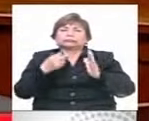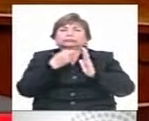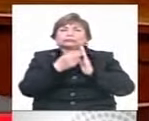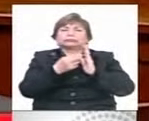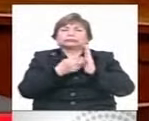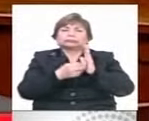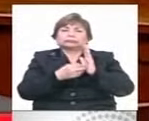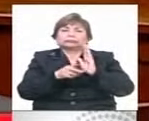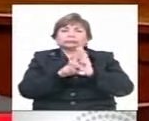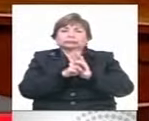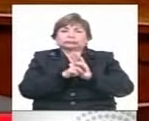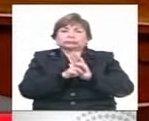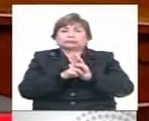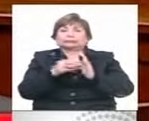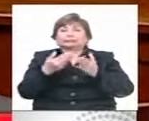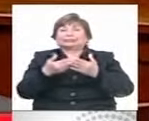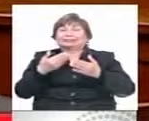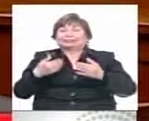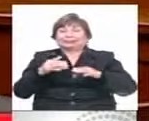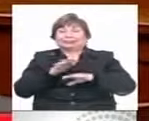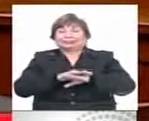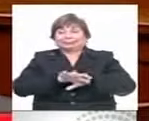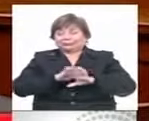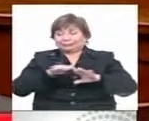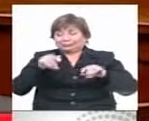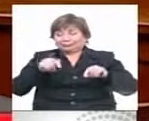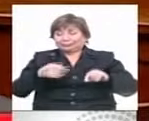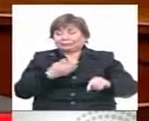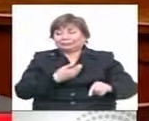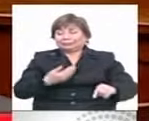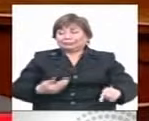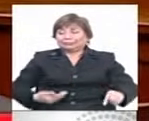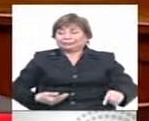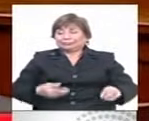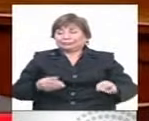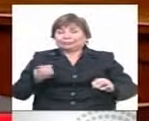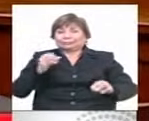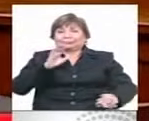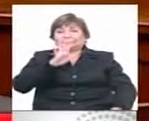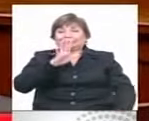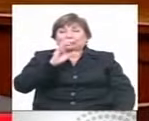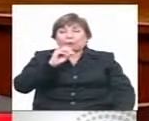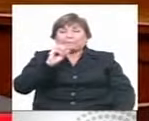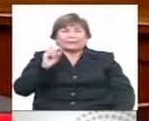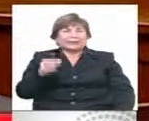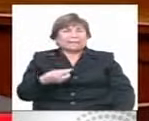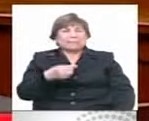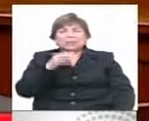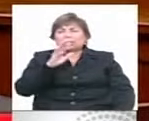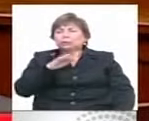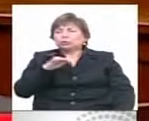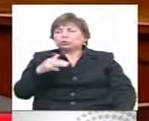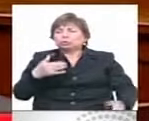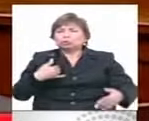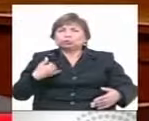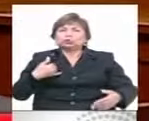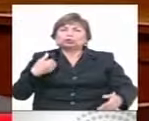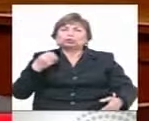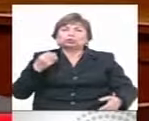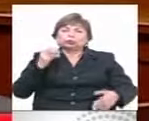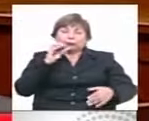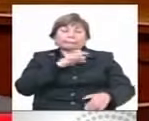que permitirá que antes del término de este gobierno, más de 50,000 niños, niñas y adolescentes